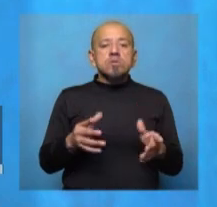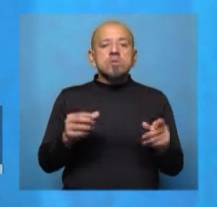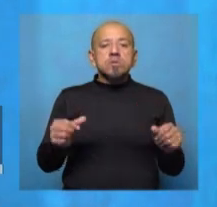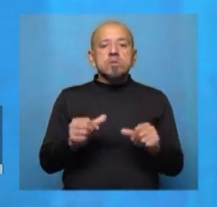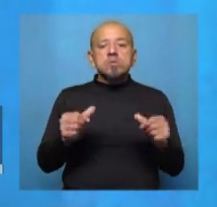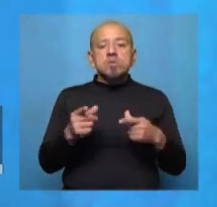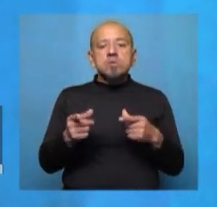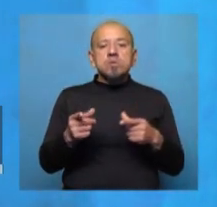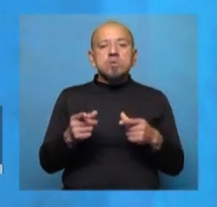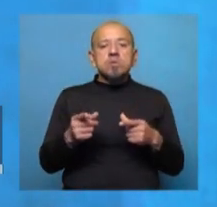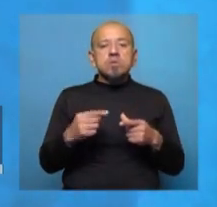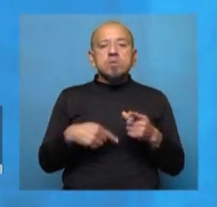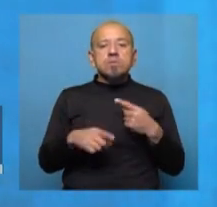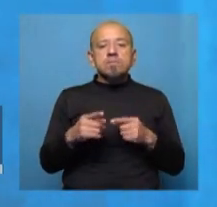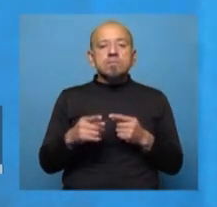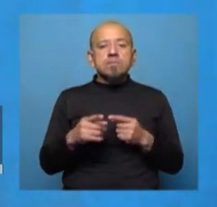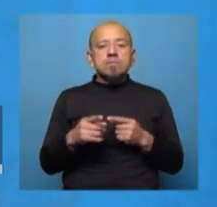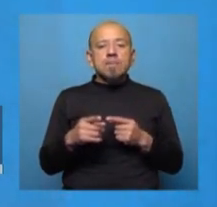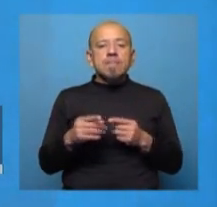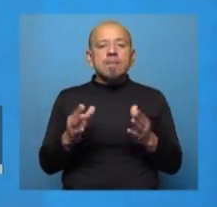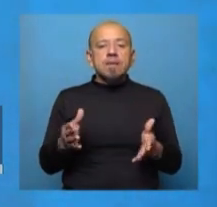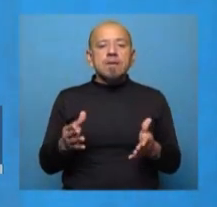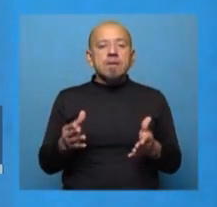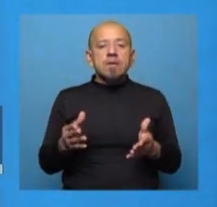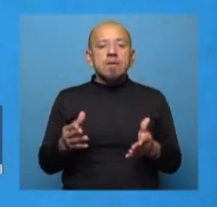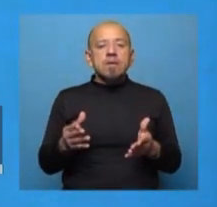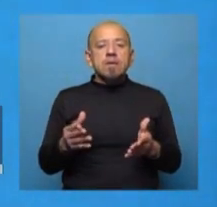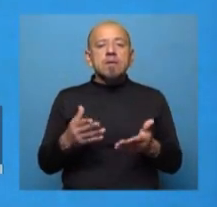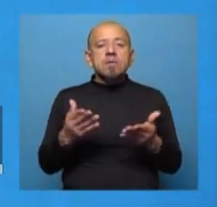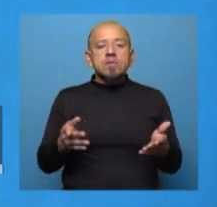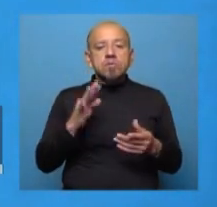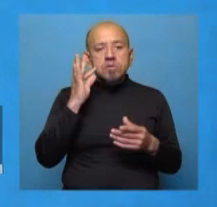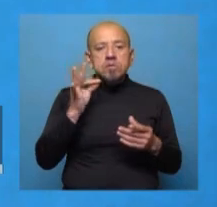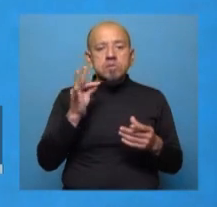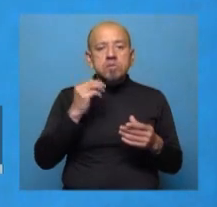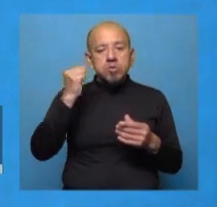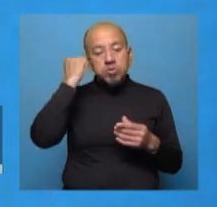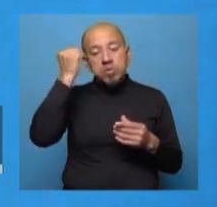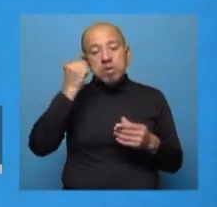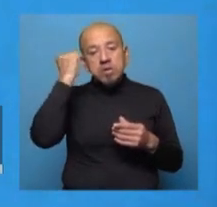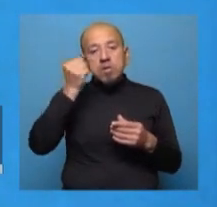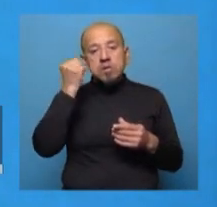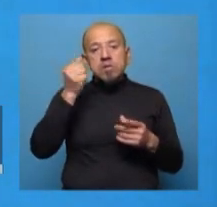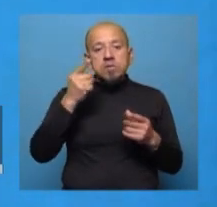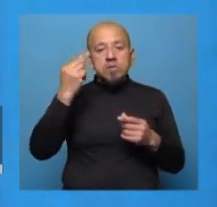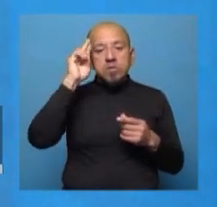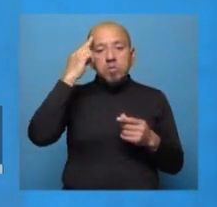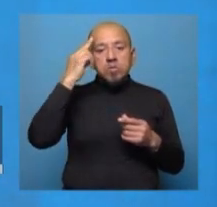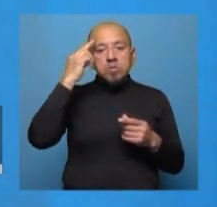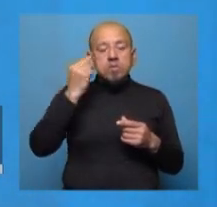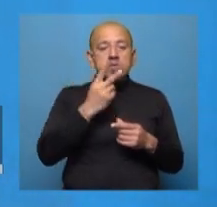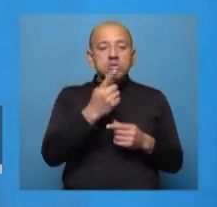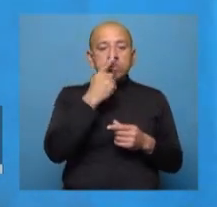para para toda la ciudadanía la posibilidad de soñar el Uruguay del año